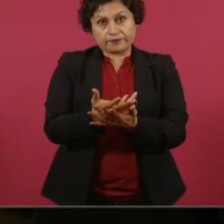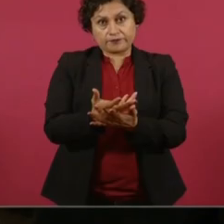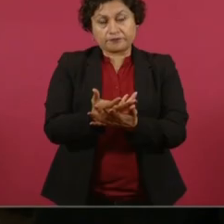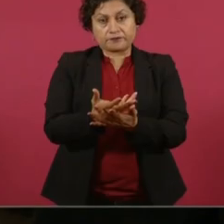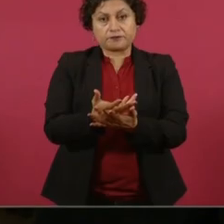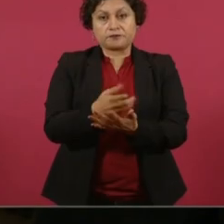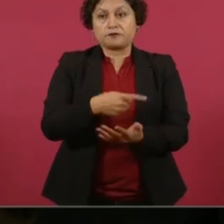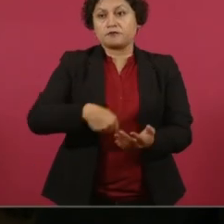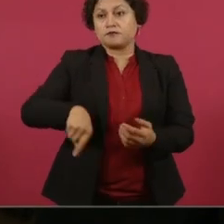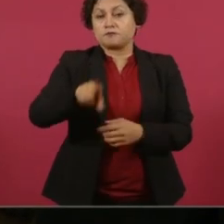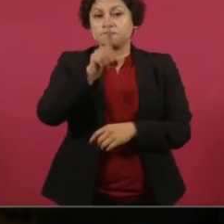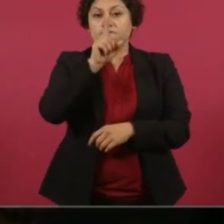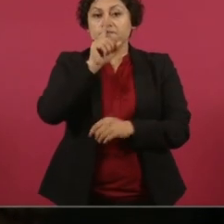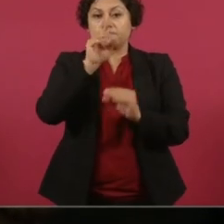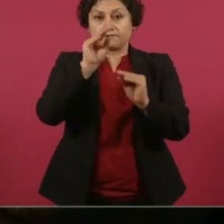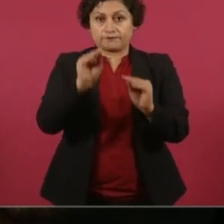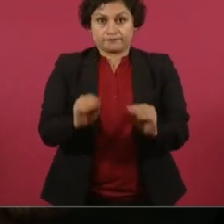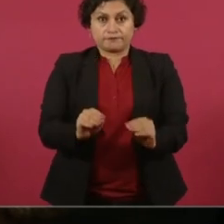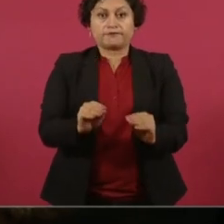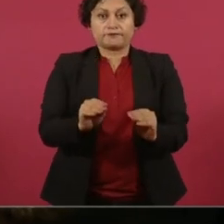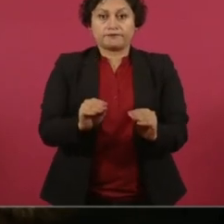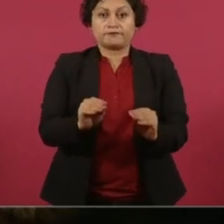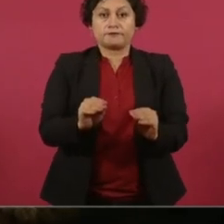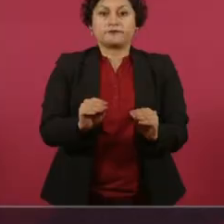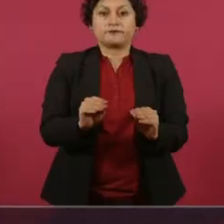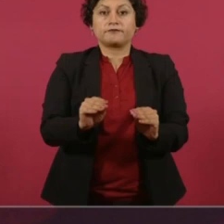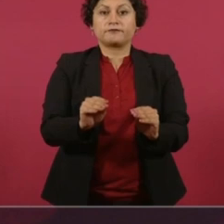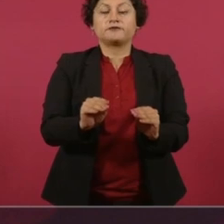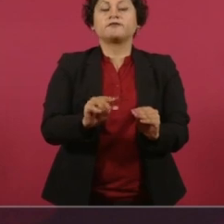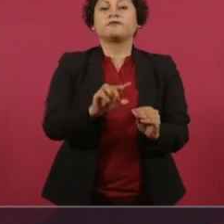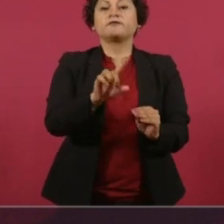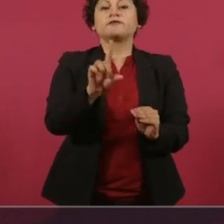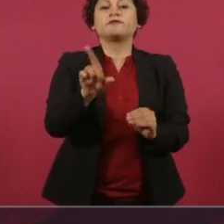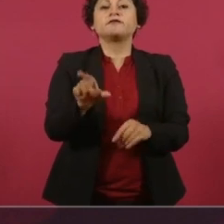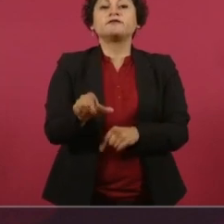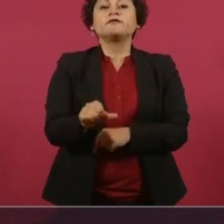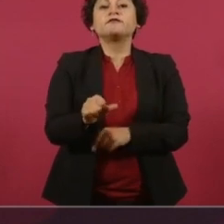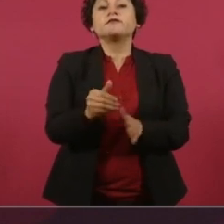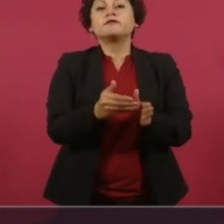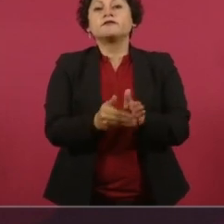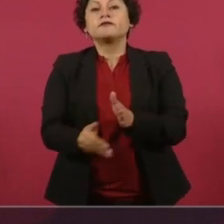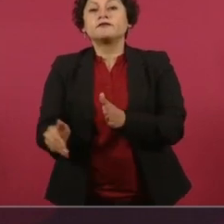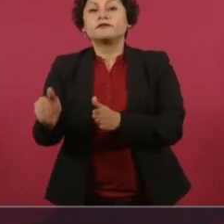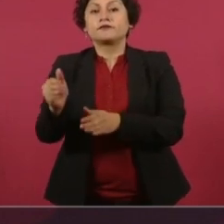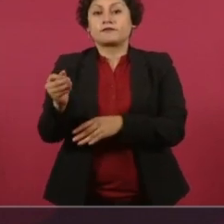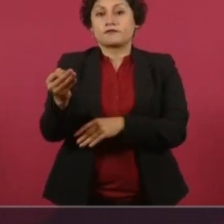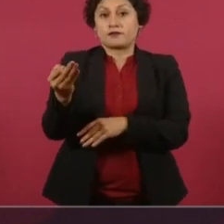veda electoral hasta finales de febrero,